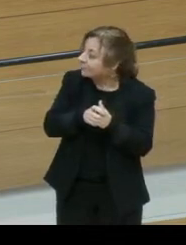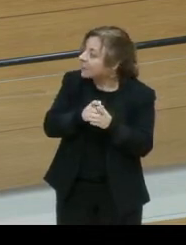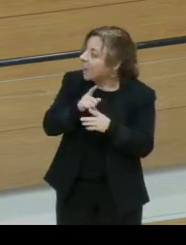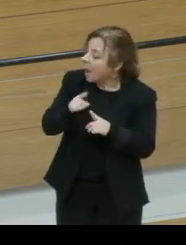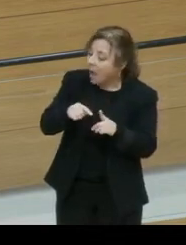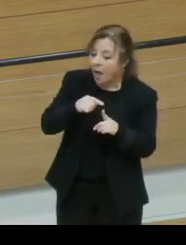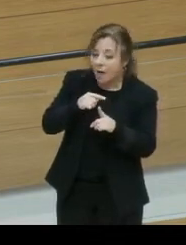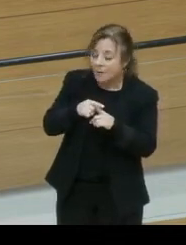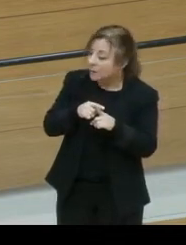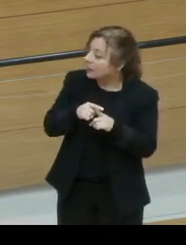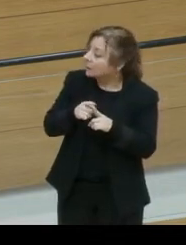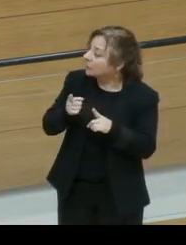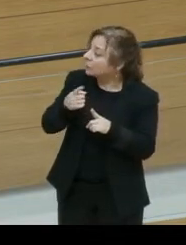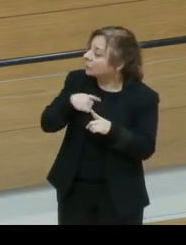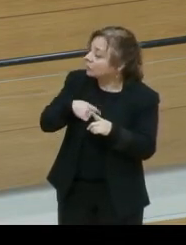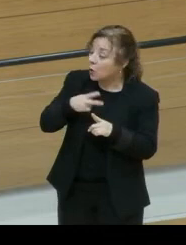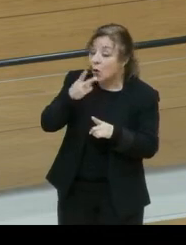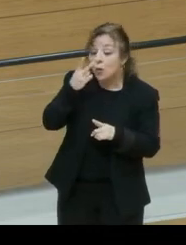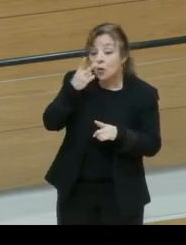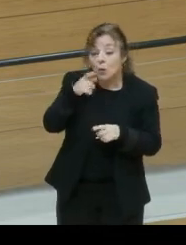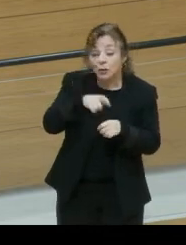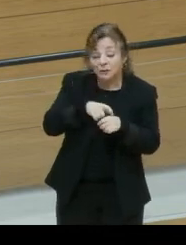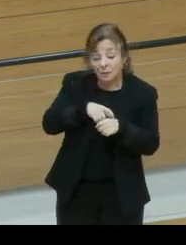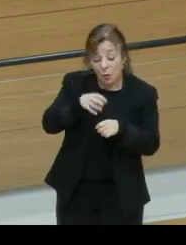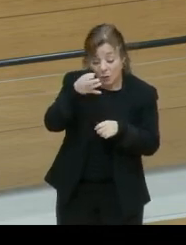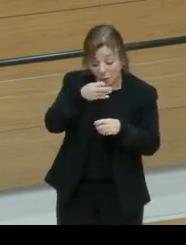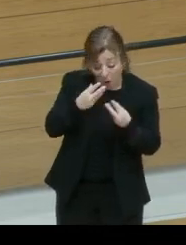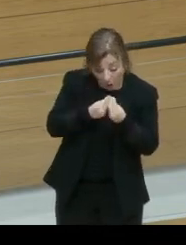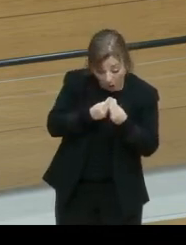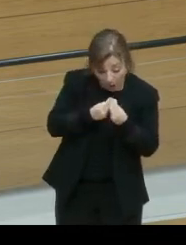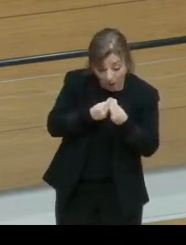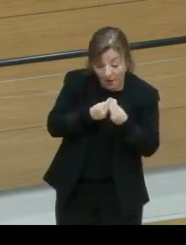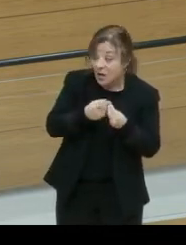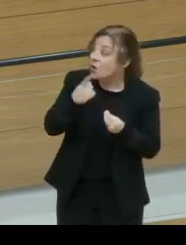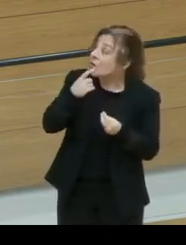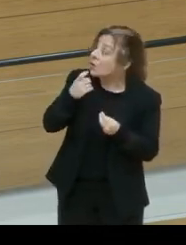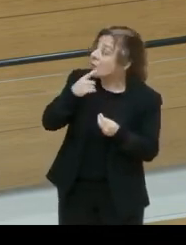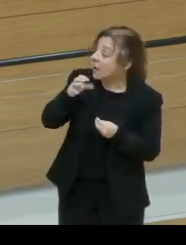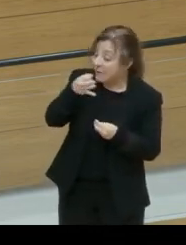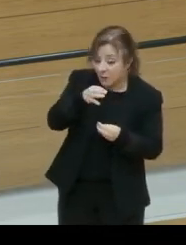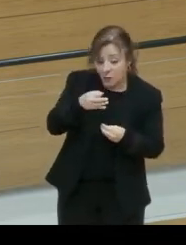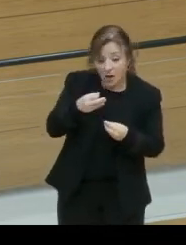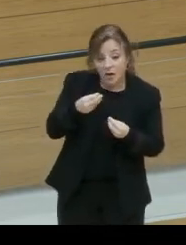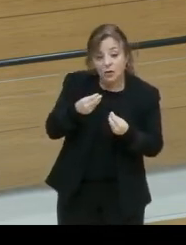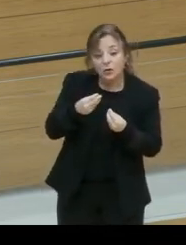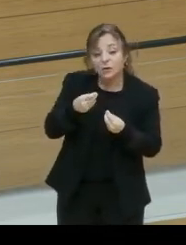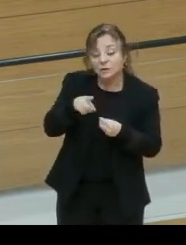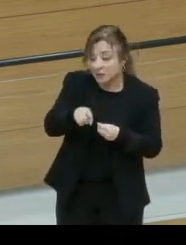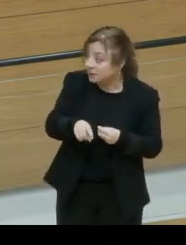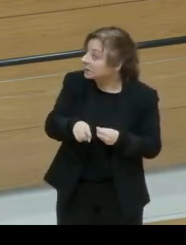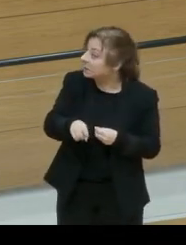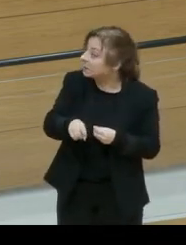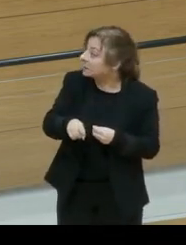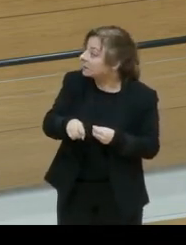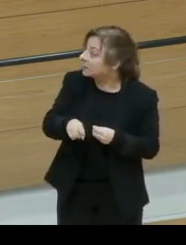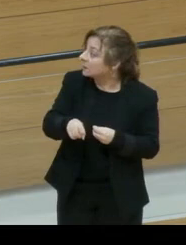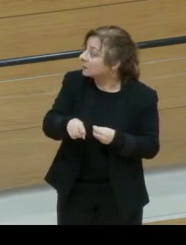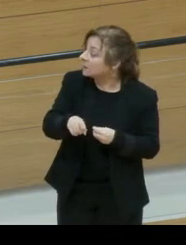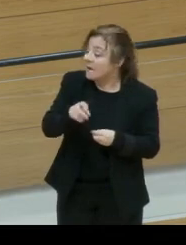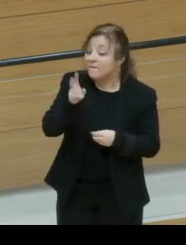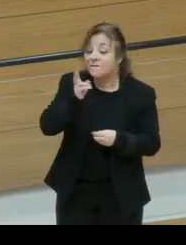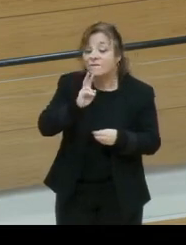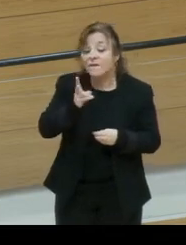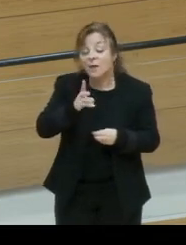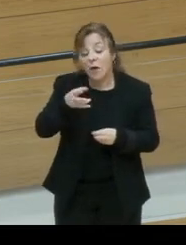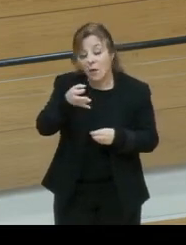Además, cuando ponemos los dos tipos celulares en conjunto, las rojas serían las células tumorales, no sé si se ve muy bien, y las verdes